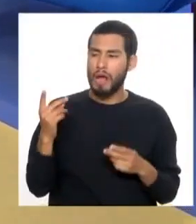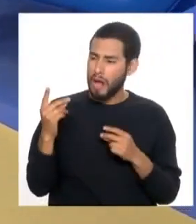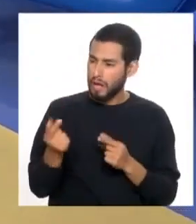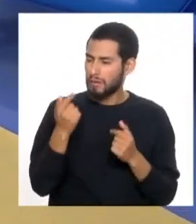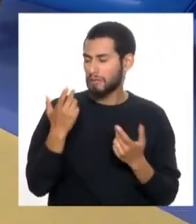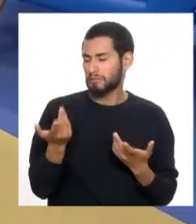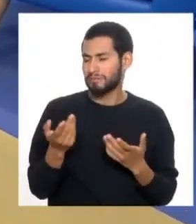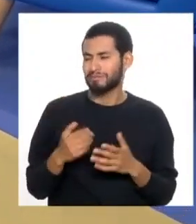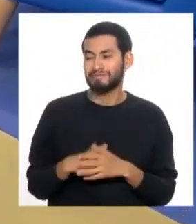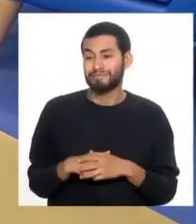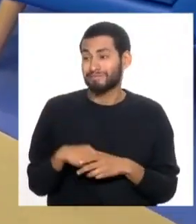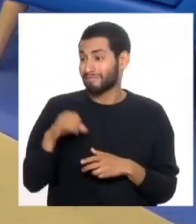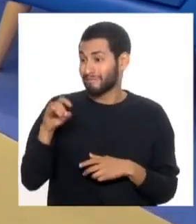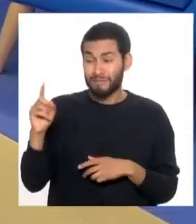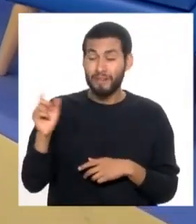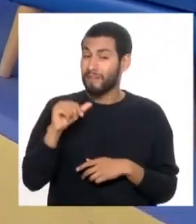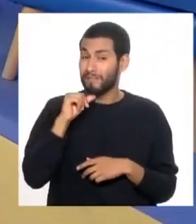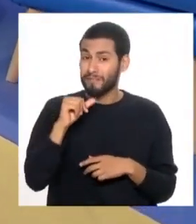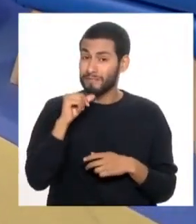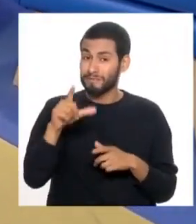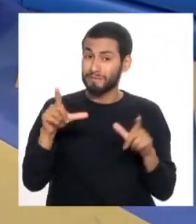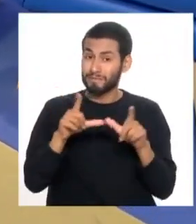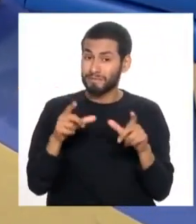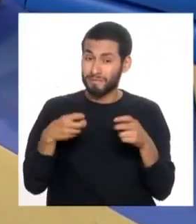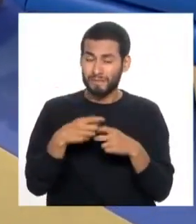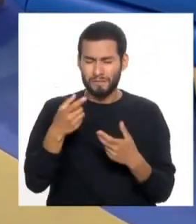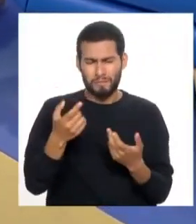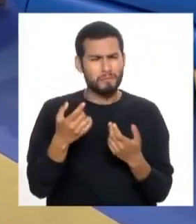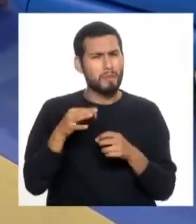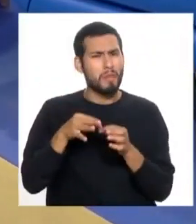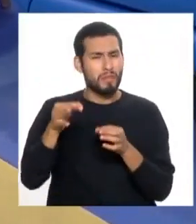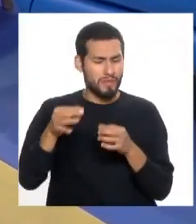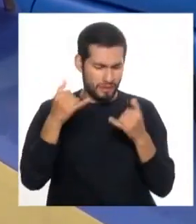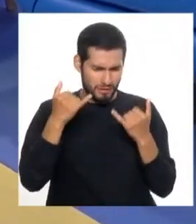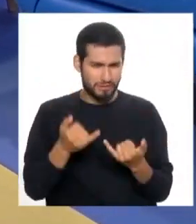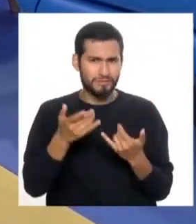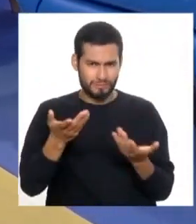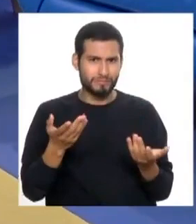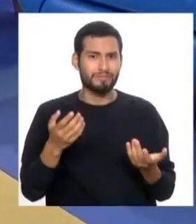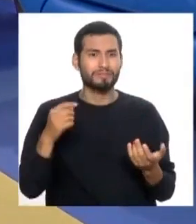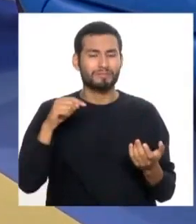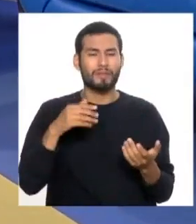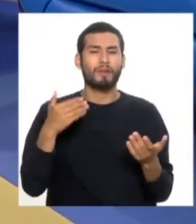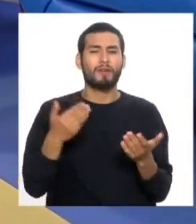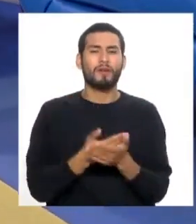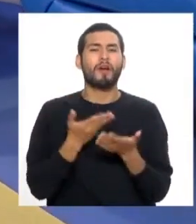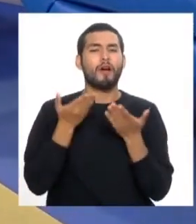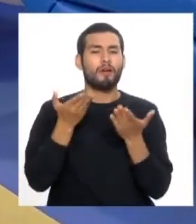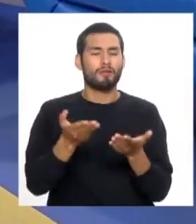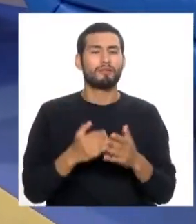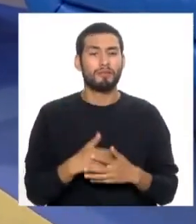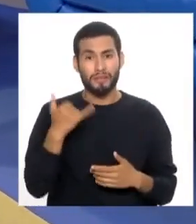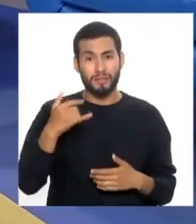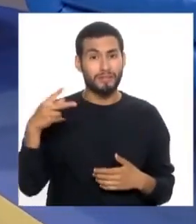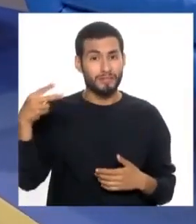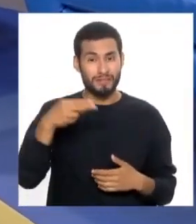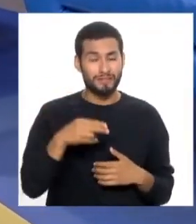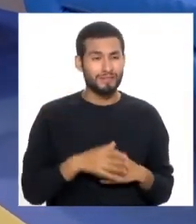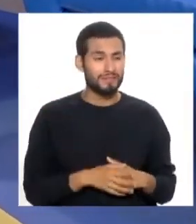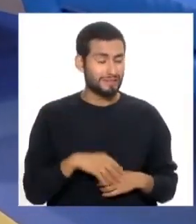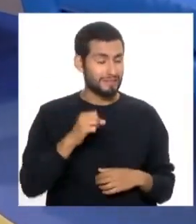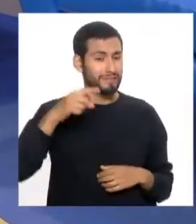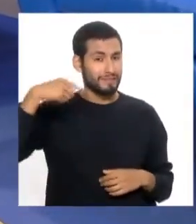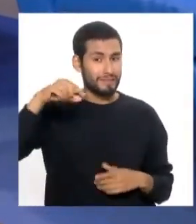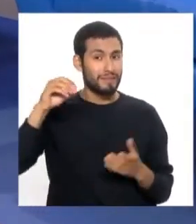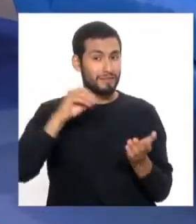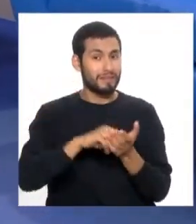rápido, así que si no has sacado todavía tu licencia, ¿qué esperas? Ya tienes una nueva opción. Nos vamos a la pausa, mi querida Fátima.